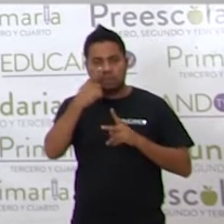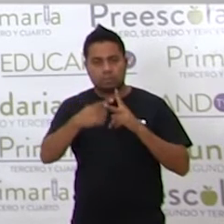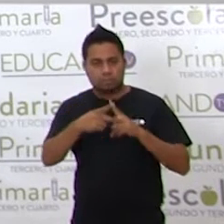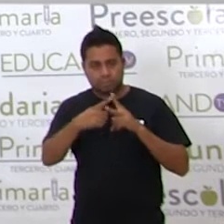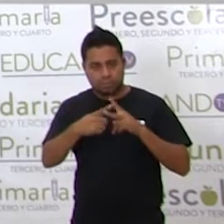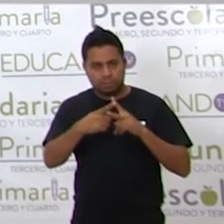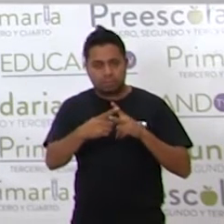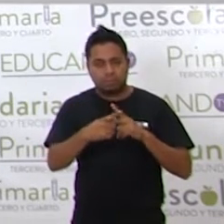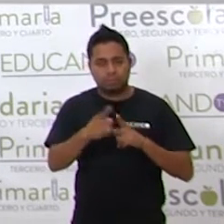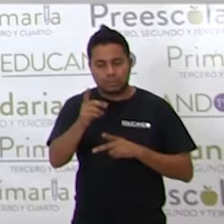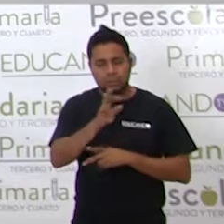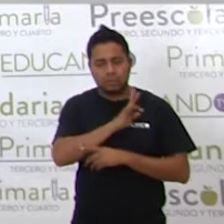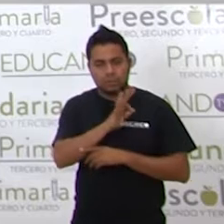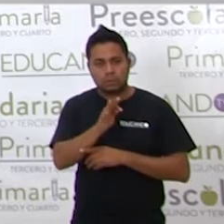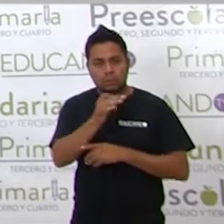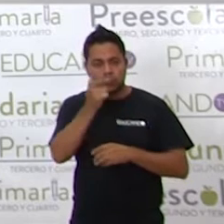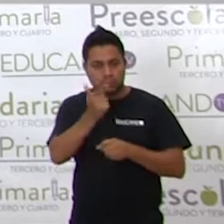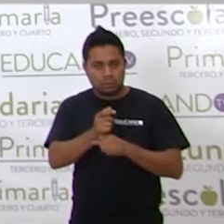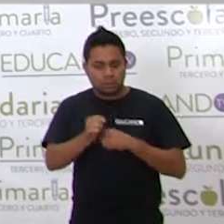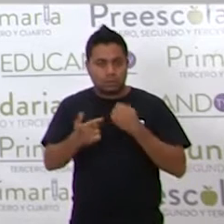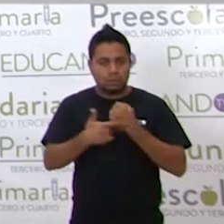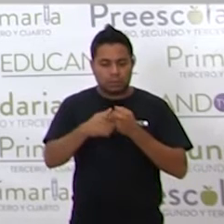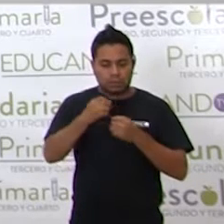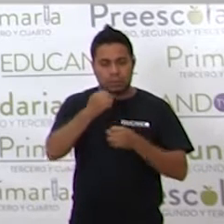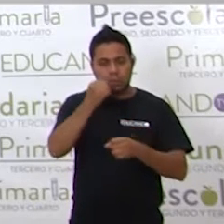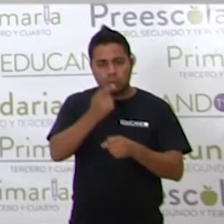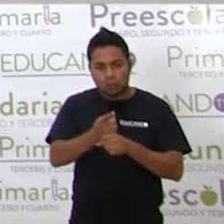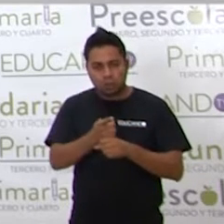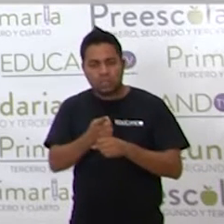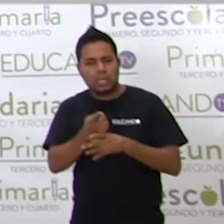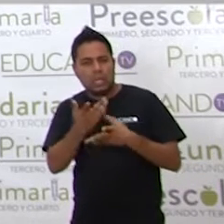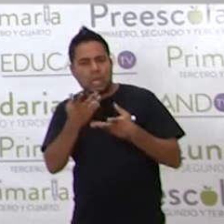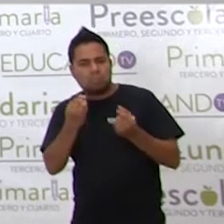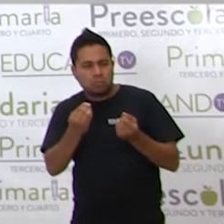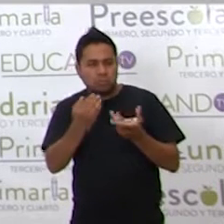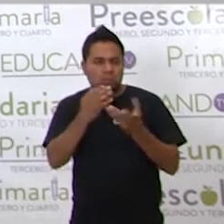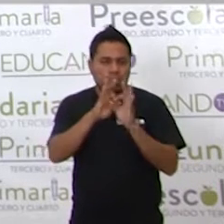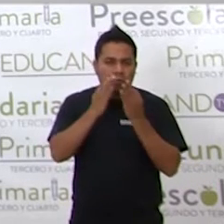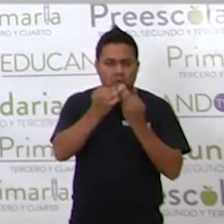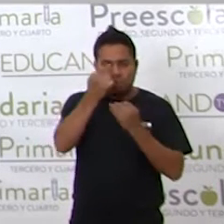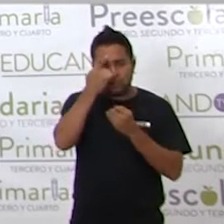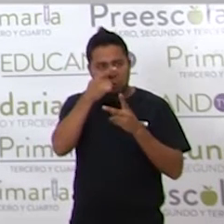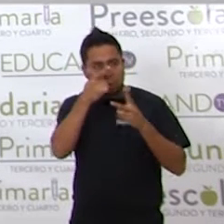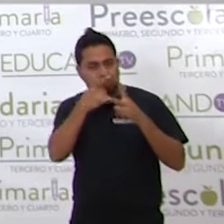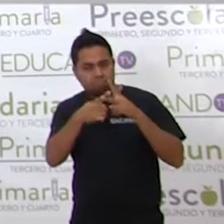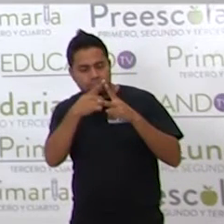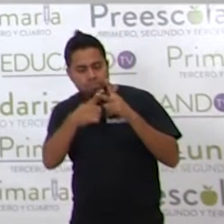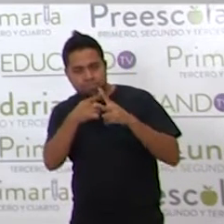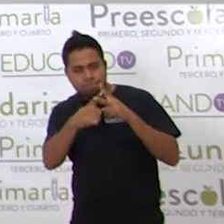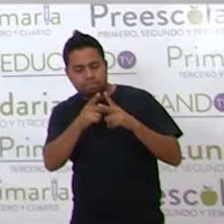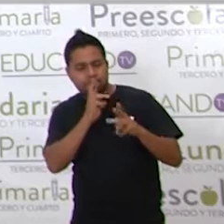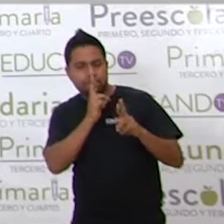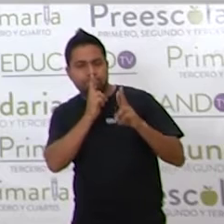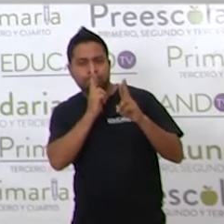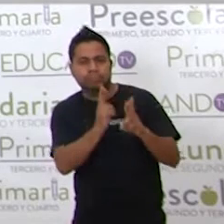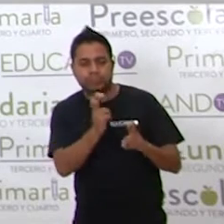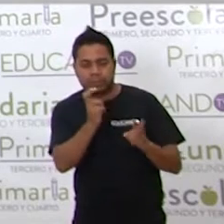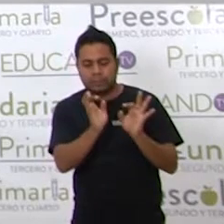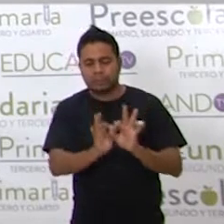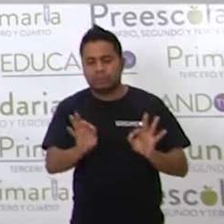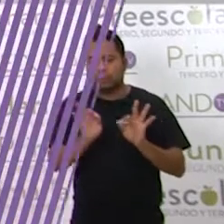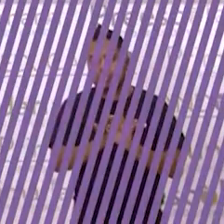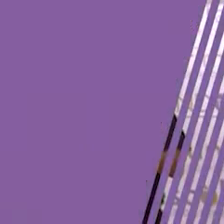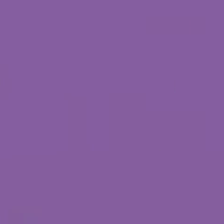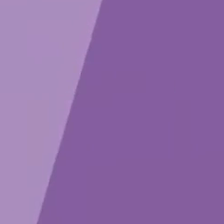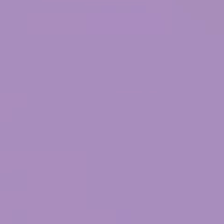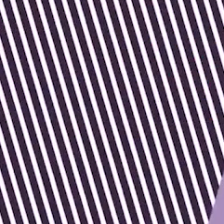que tú puedes tener muchas oportunidades, muchas formas de descubrir. Lo importante es que tú sepas cuál es el